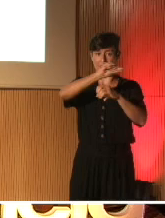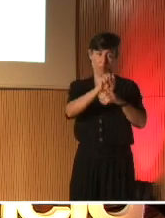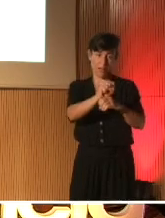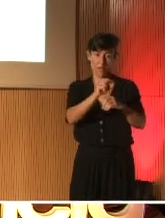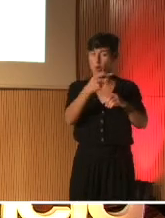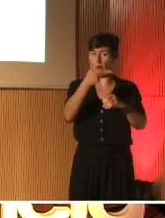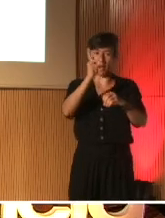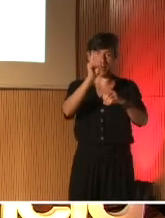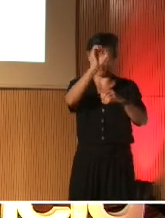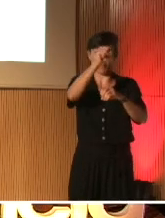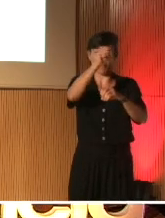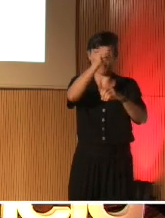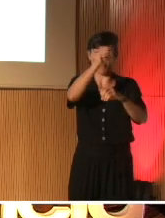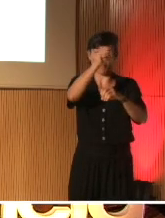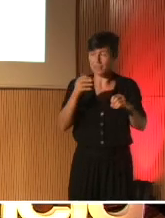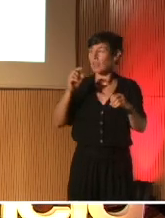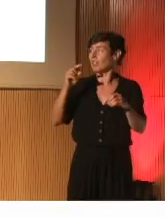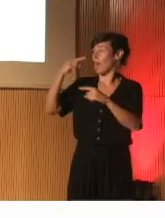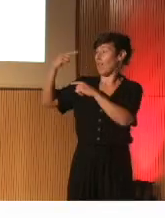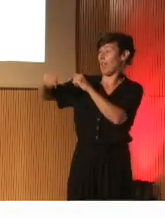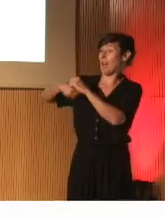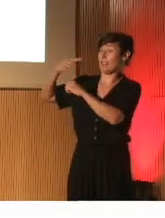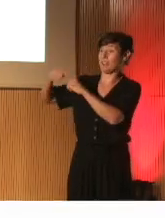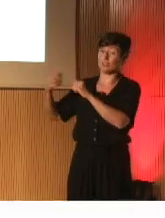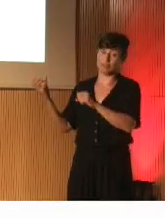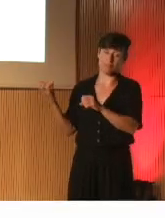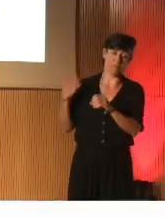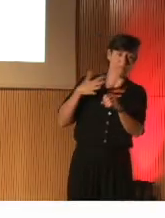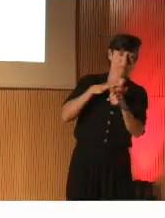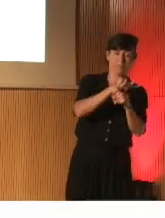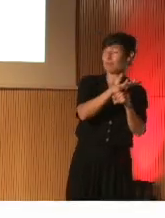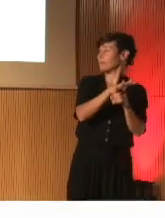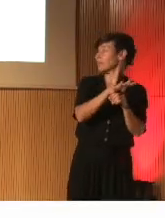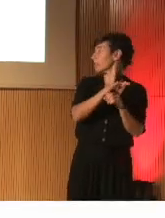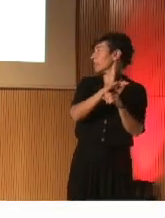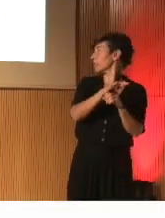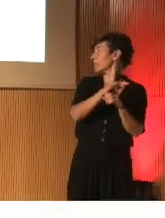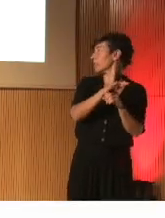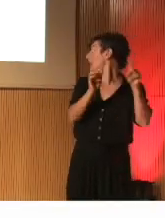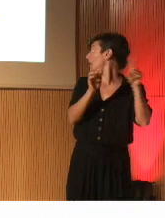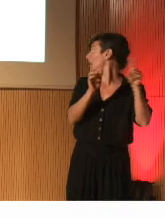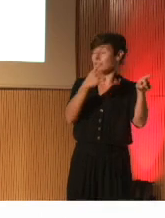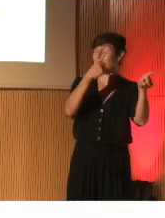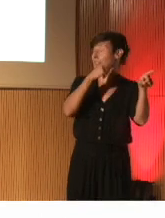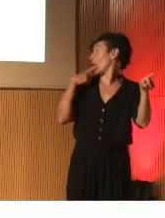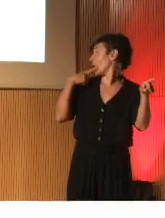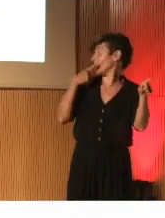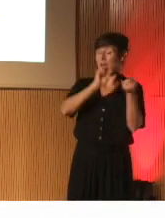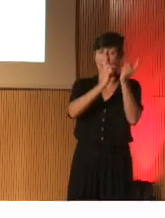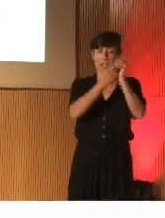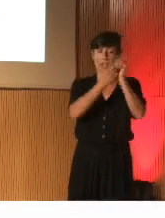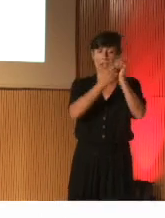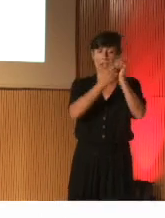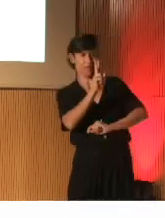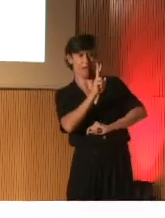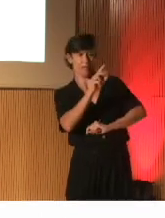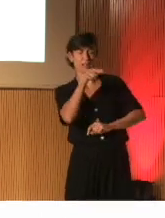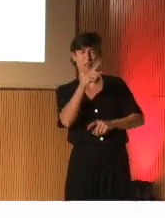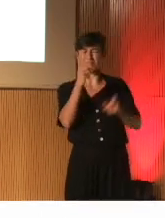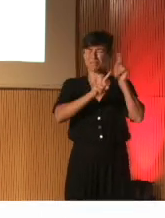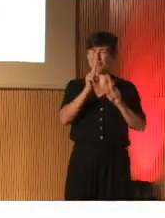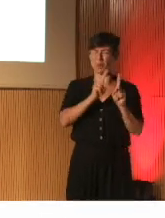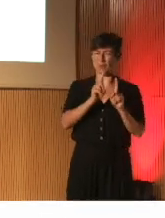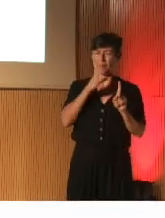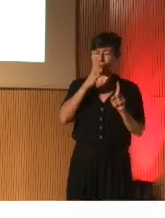de pronto llega un electrón pum y le pasa energía a este electrón rosita que pasa a ser el verde aquí tenemos un problemilla el